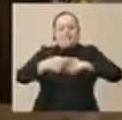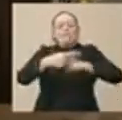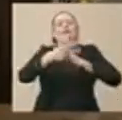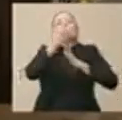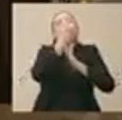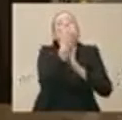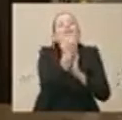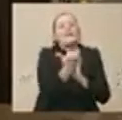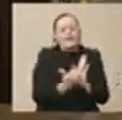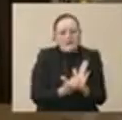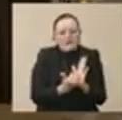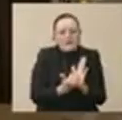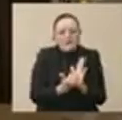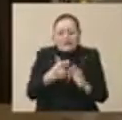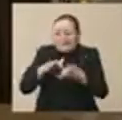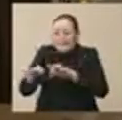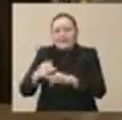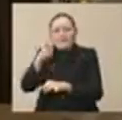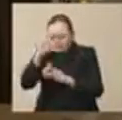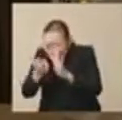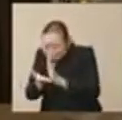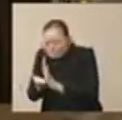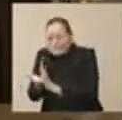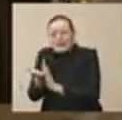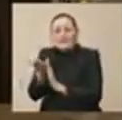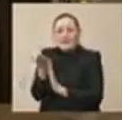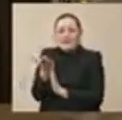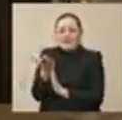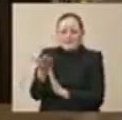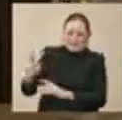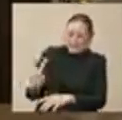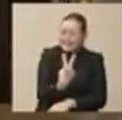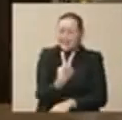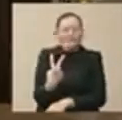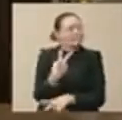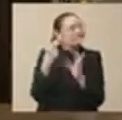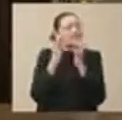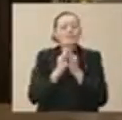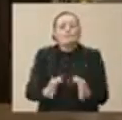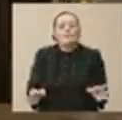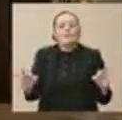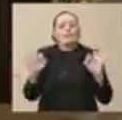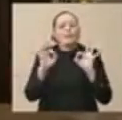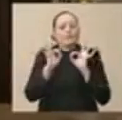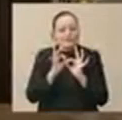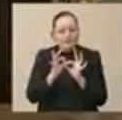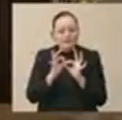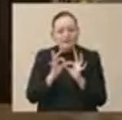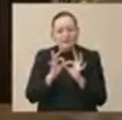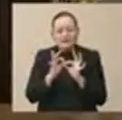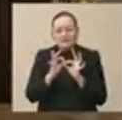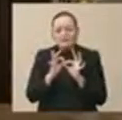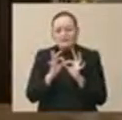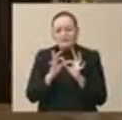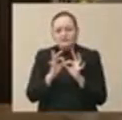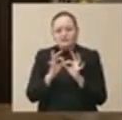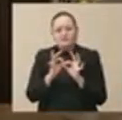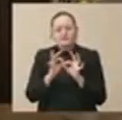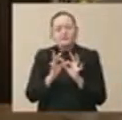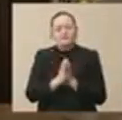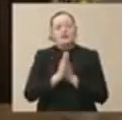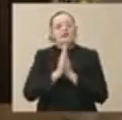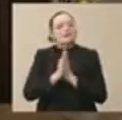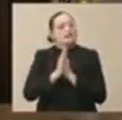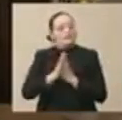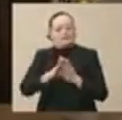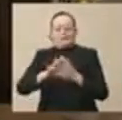hacerlo reduciremos el peligro y mantendremos nuestra economía en pie ambas cosas muy importantes